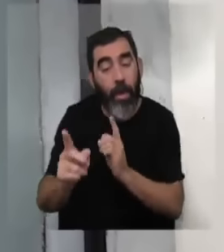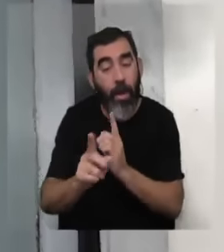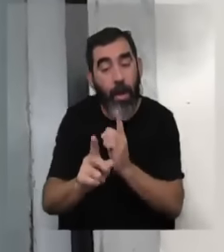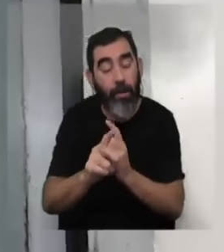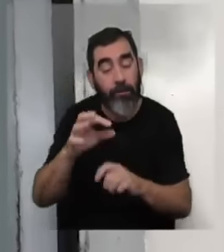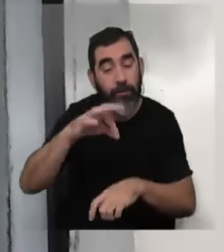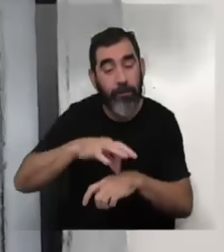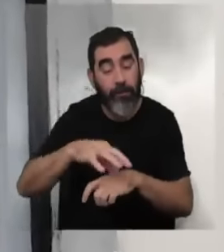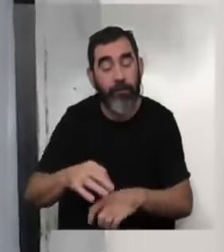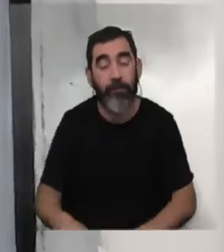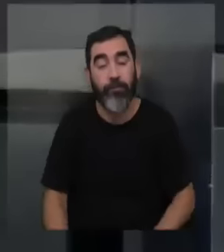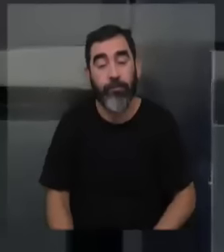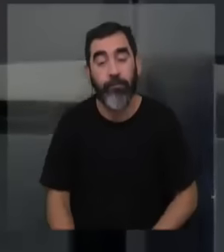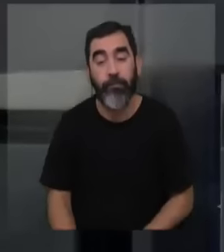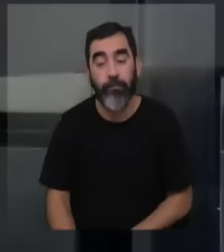médica